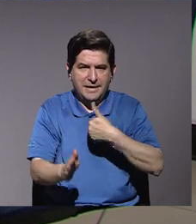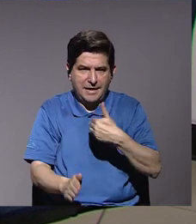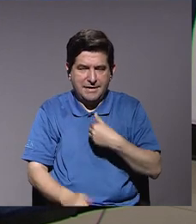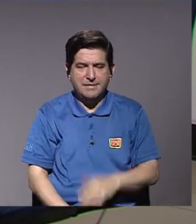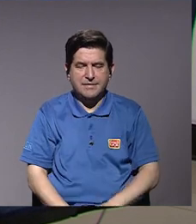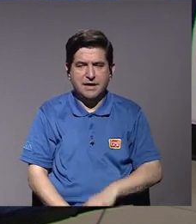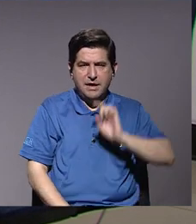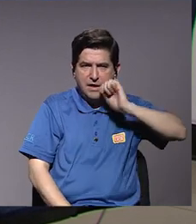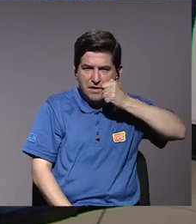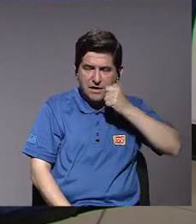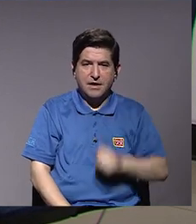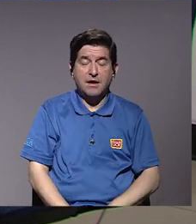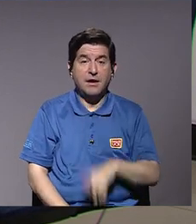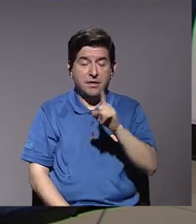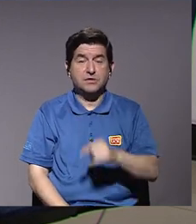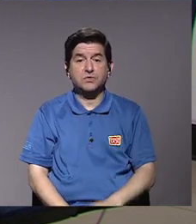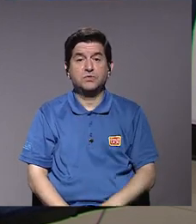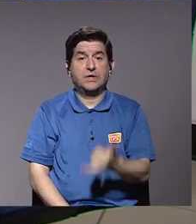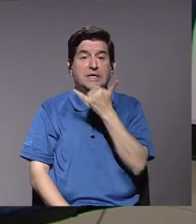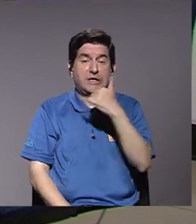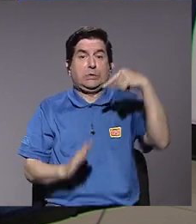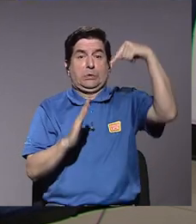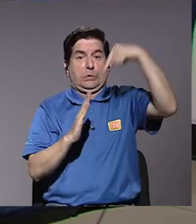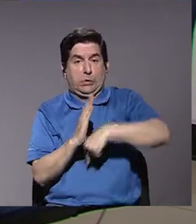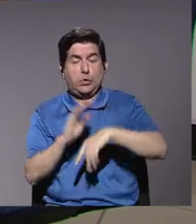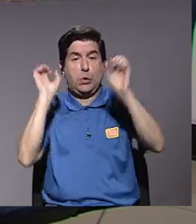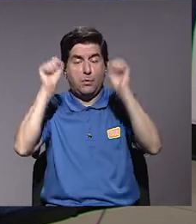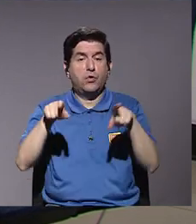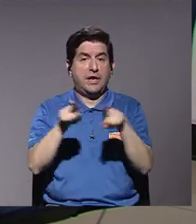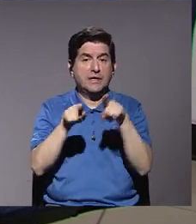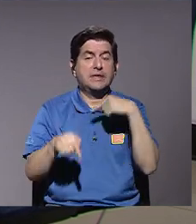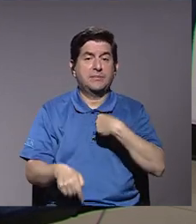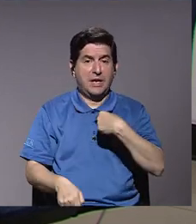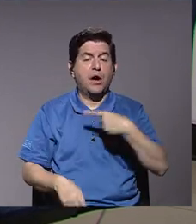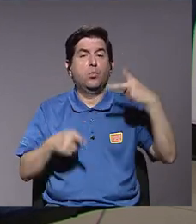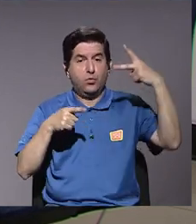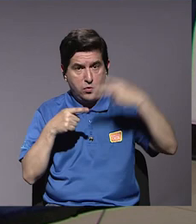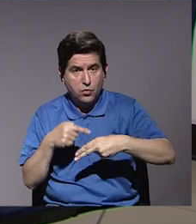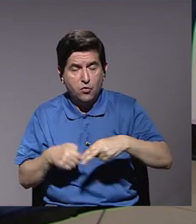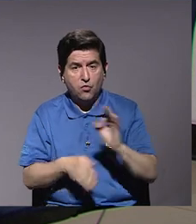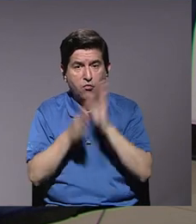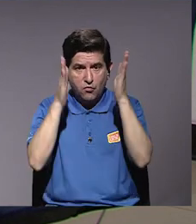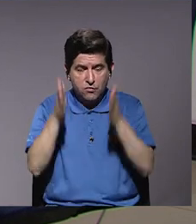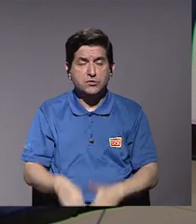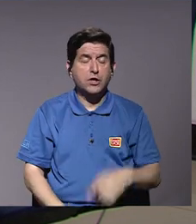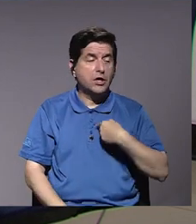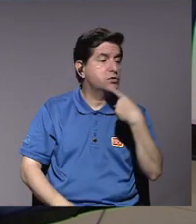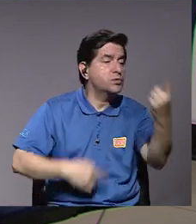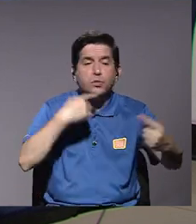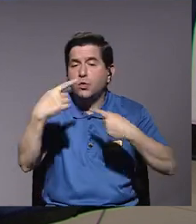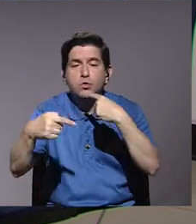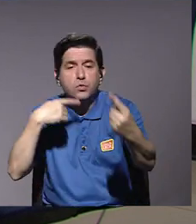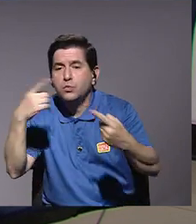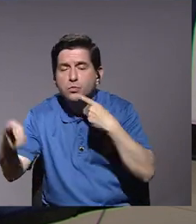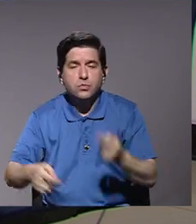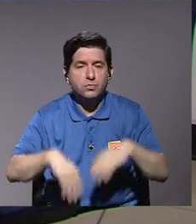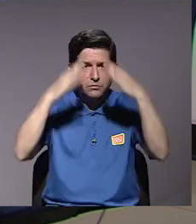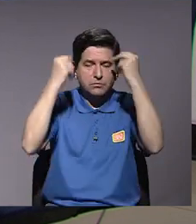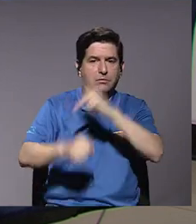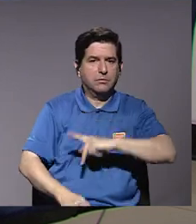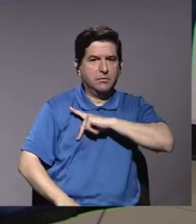transgredir ese derecho que usted tiene a confidencialidad es una falta grave. Uh-huh. Por eso lo podrían inclusive despedir a uno como funcionario de